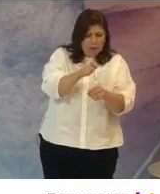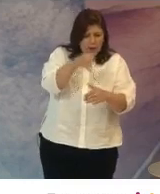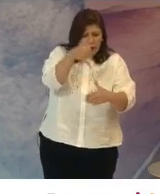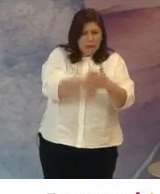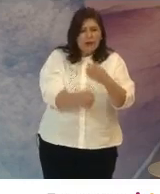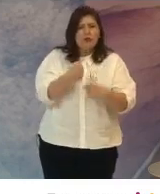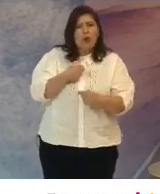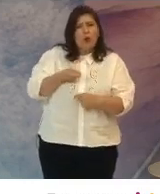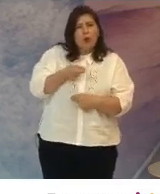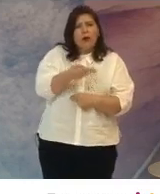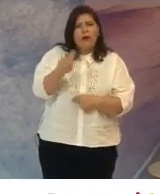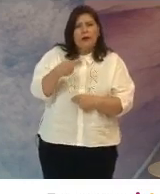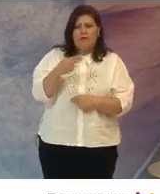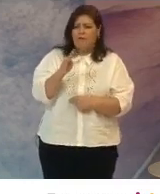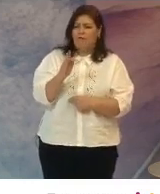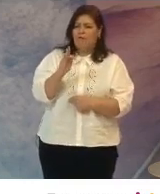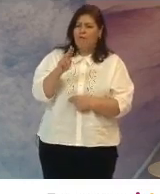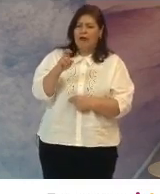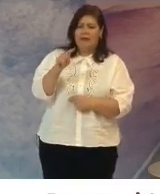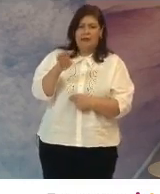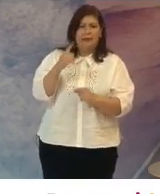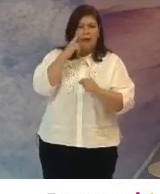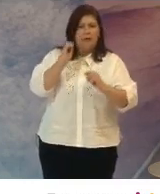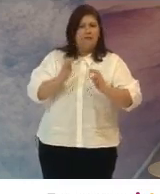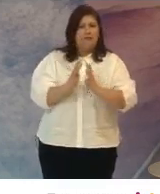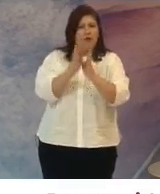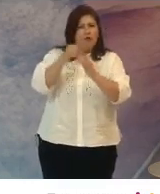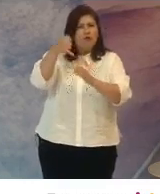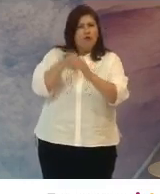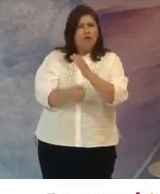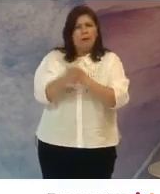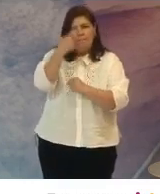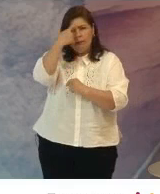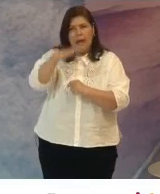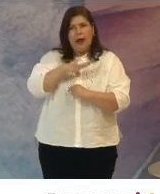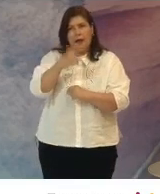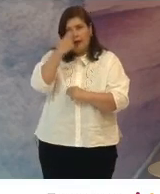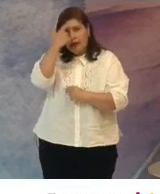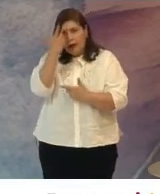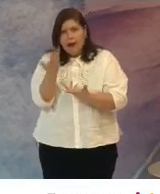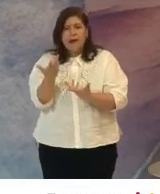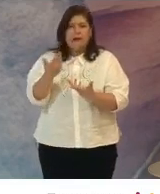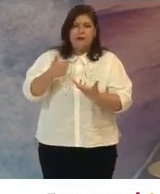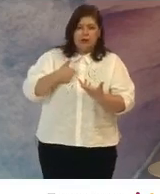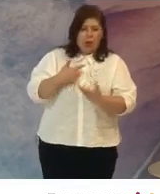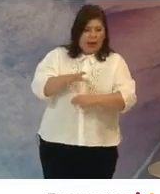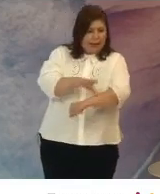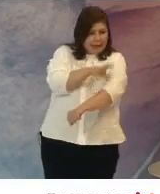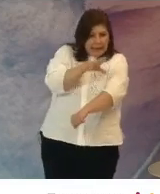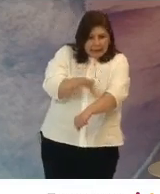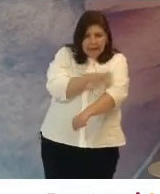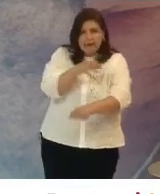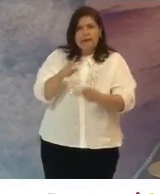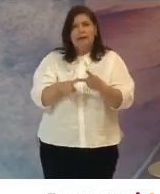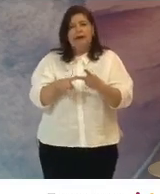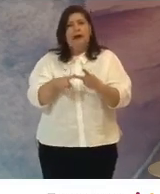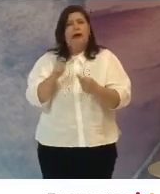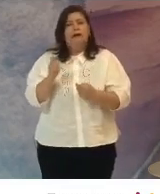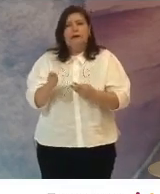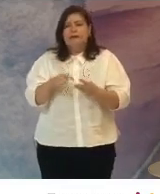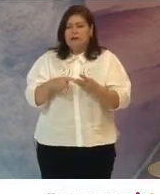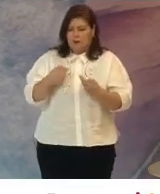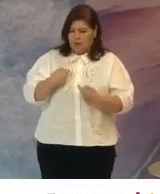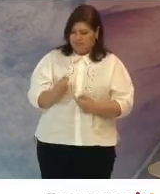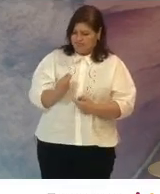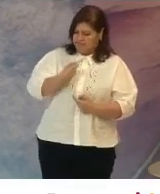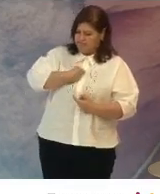fuente. La fuente de nuestra creatividad, las fuentes de nuestra energía, las fuentes de quiénes